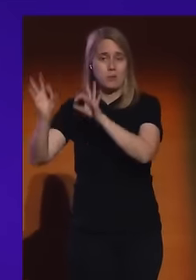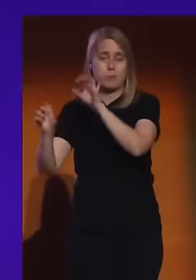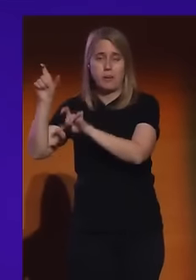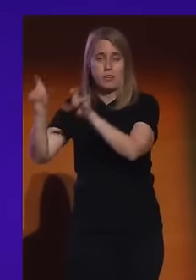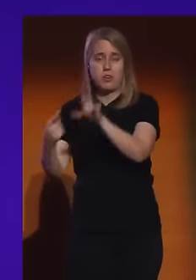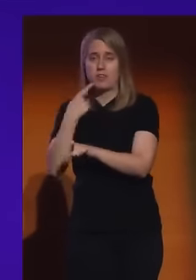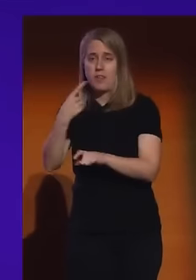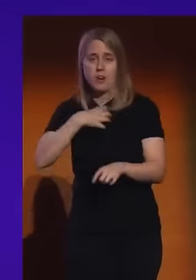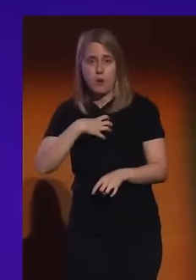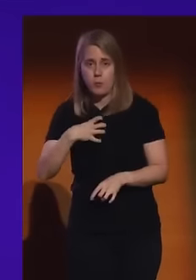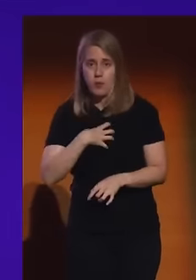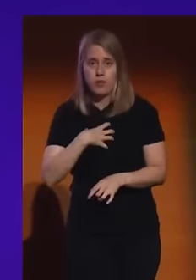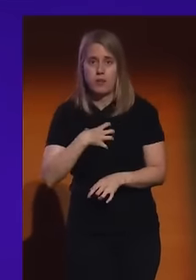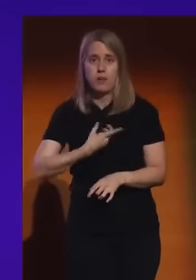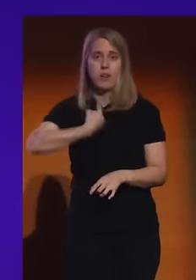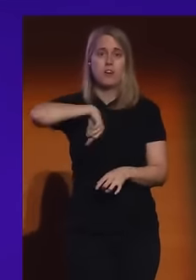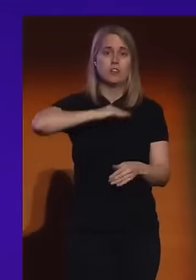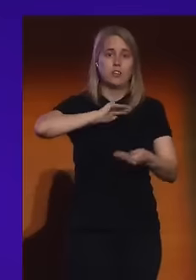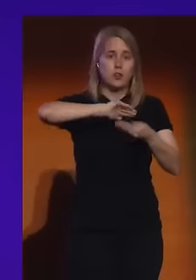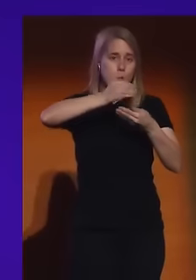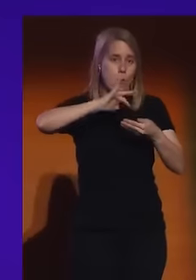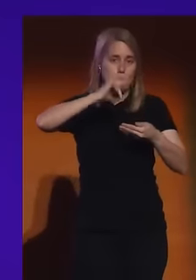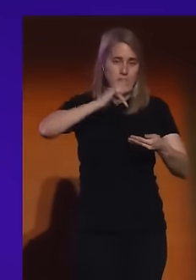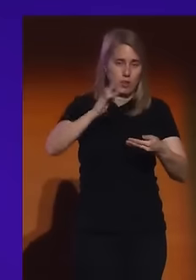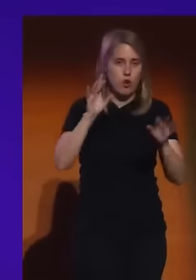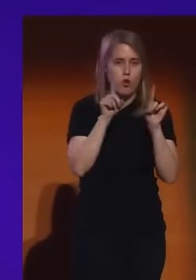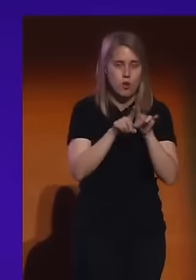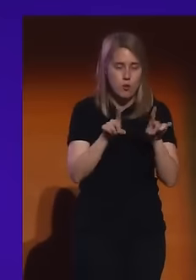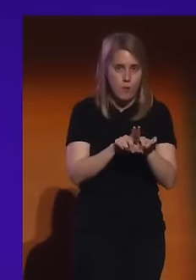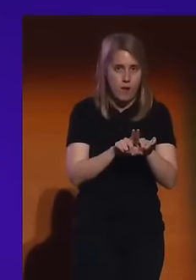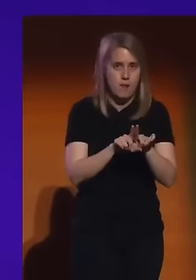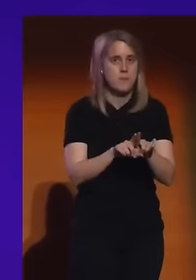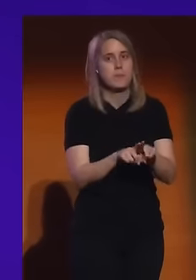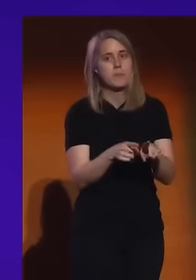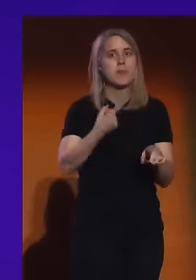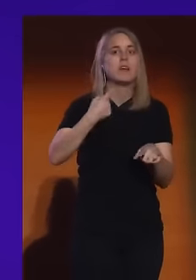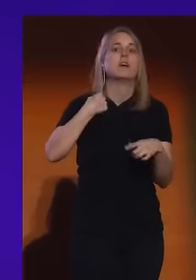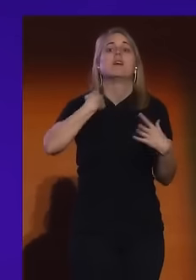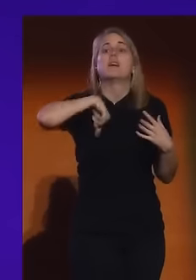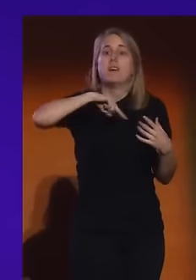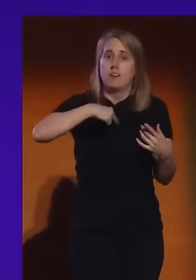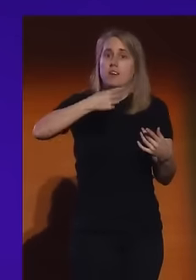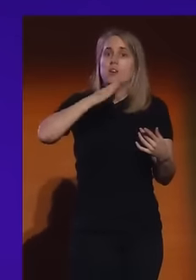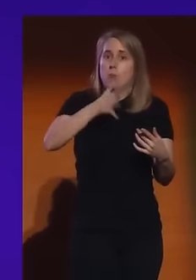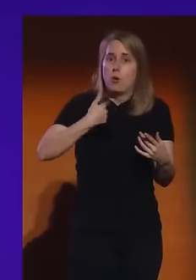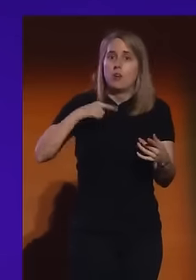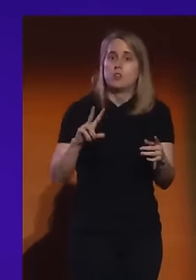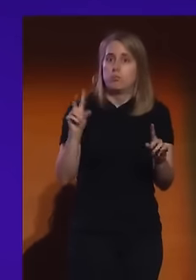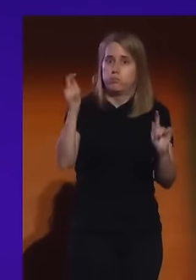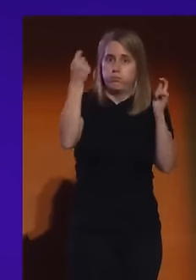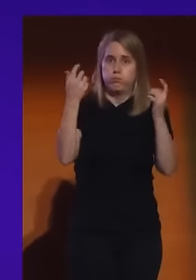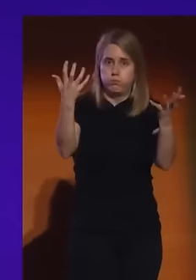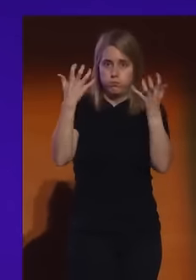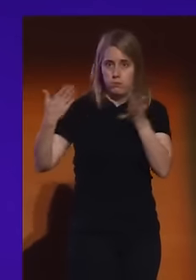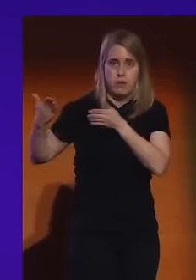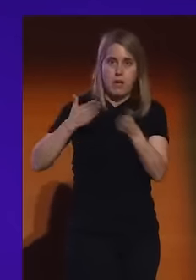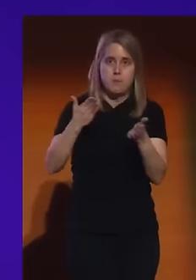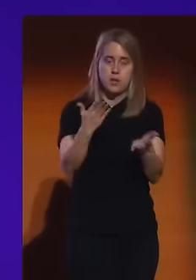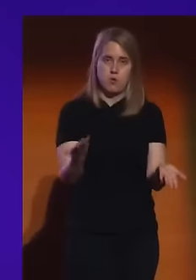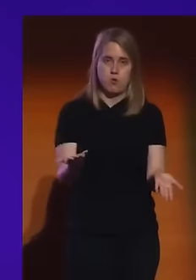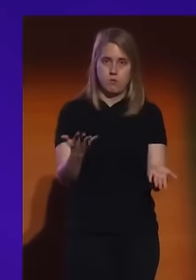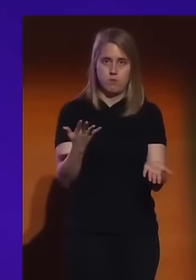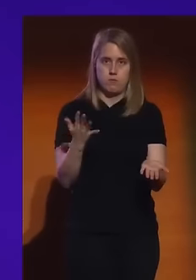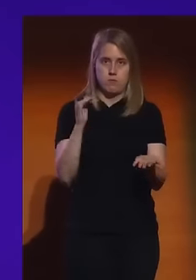atesoran gurea altx hori da eta horregatik egiten Ari gara arrastua den bide